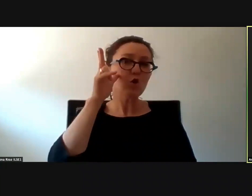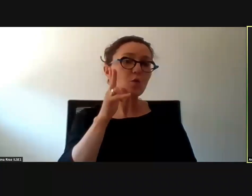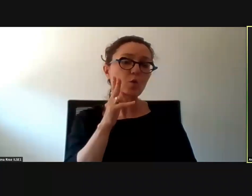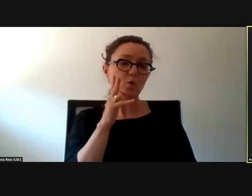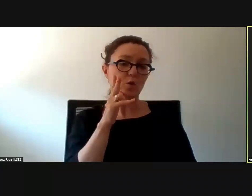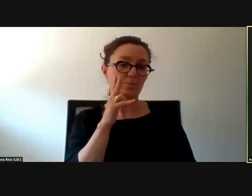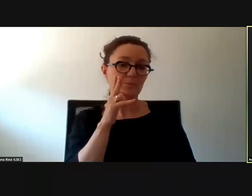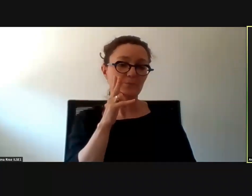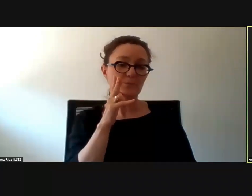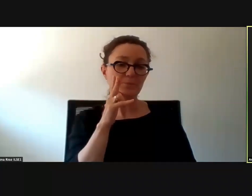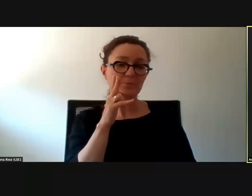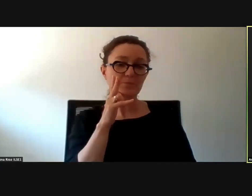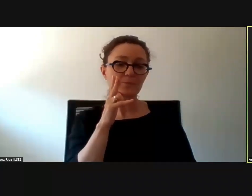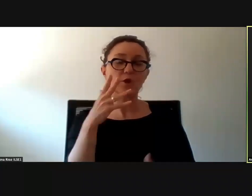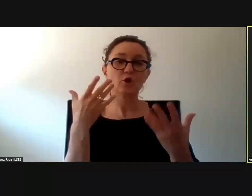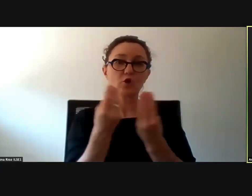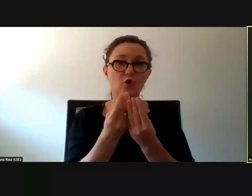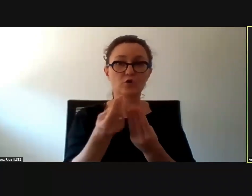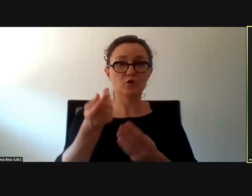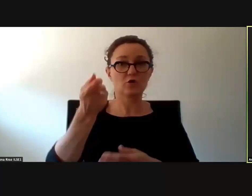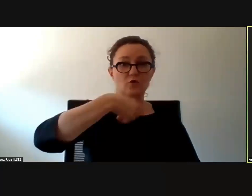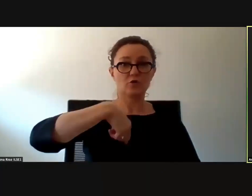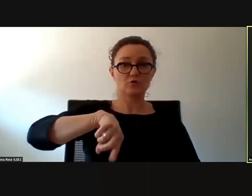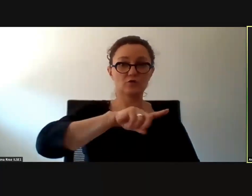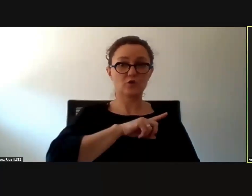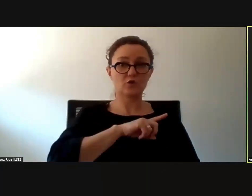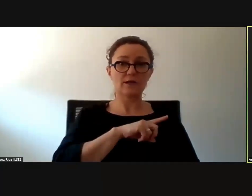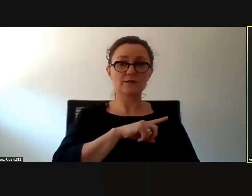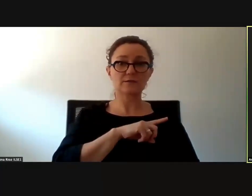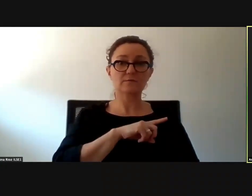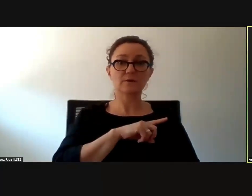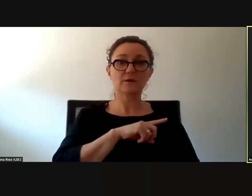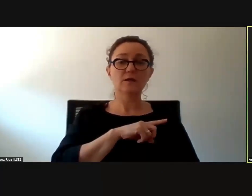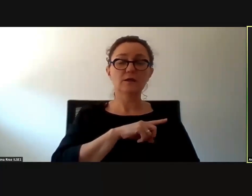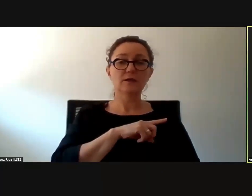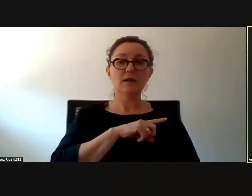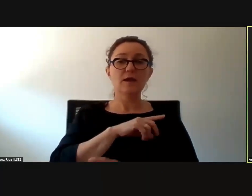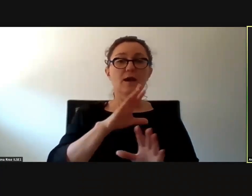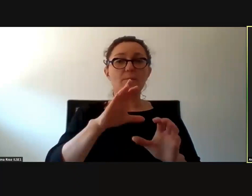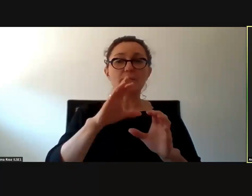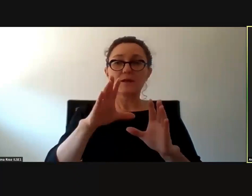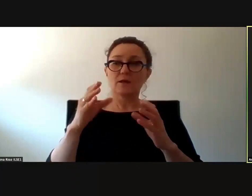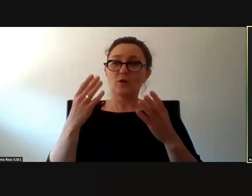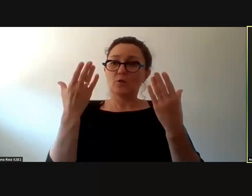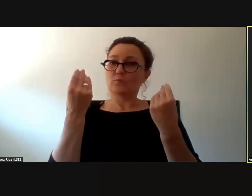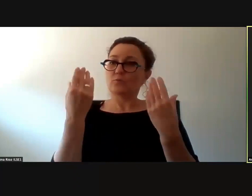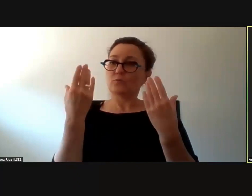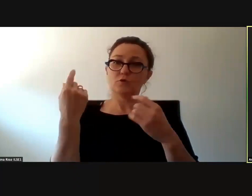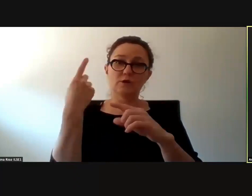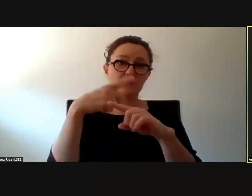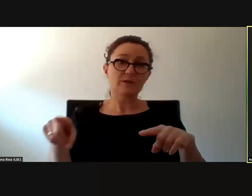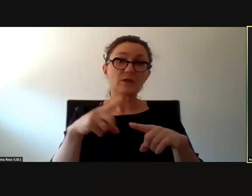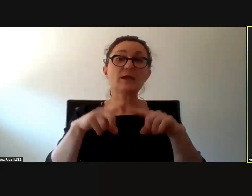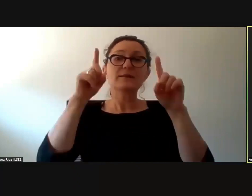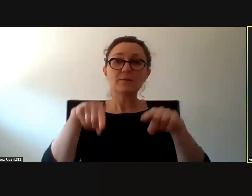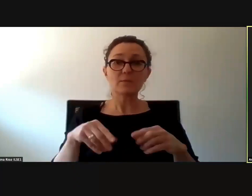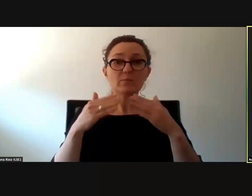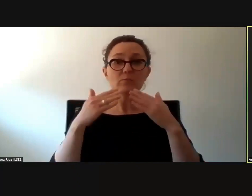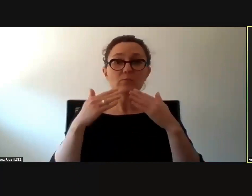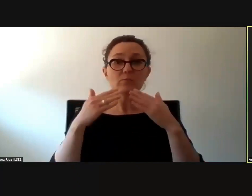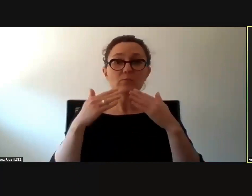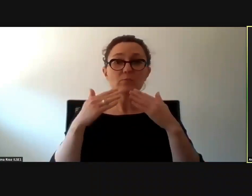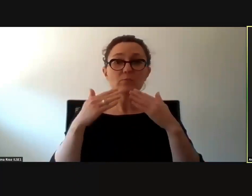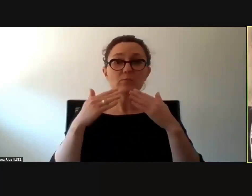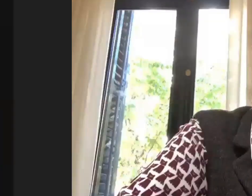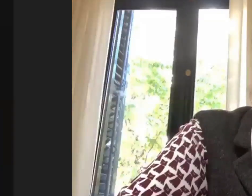entre todos nosotros y nosotras. Miguel, hemos aprendido infinitamente. Muchísimas gracias también a